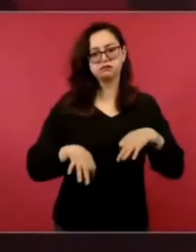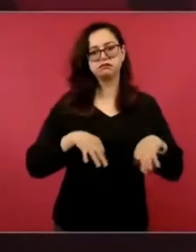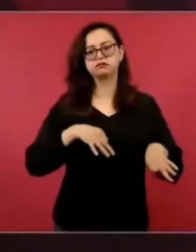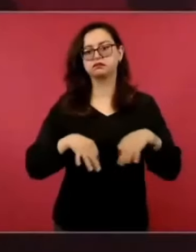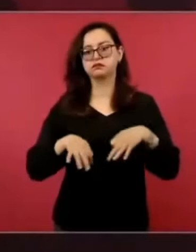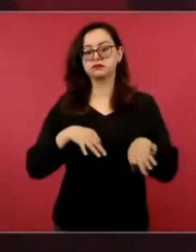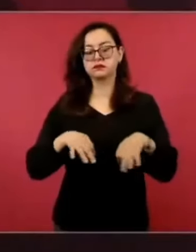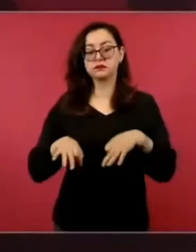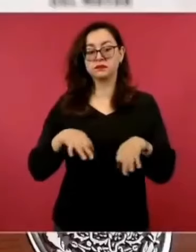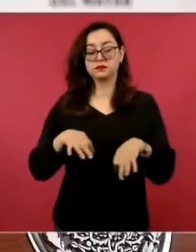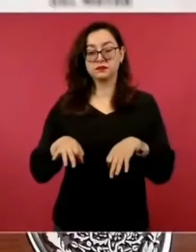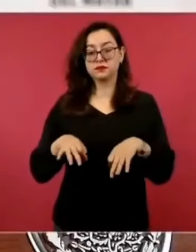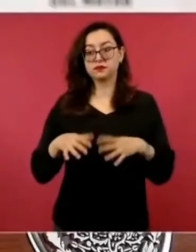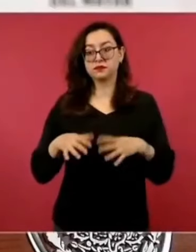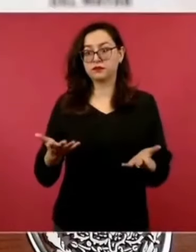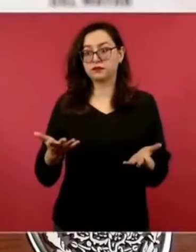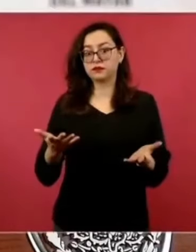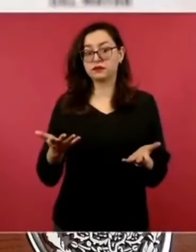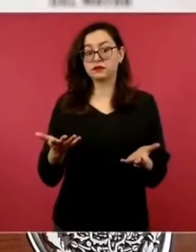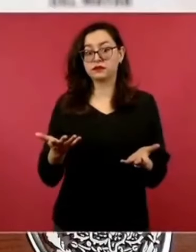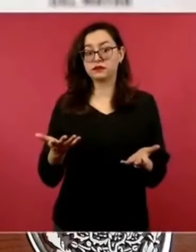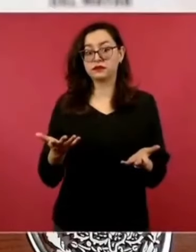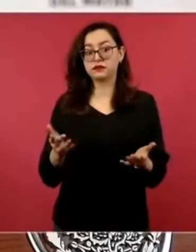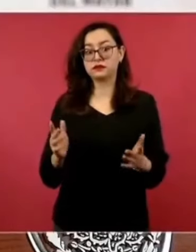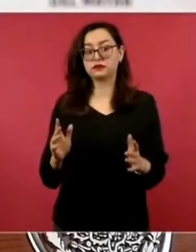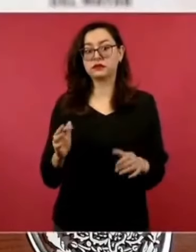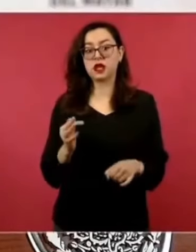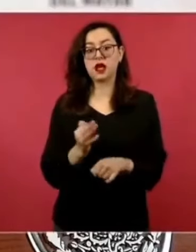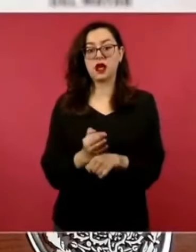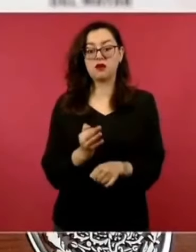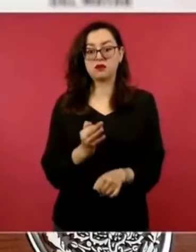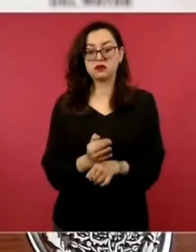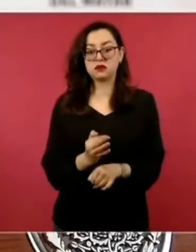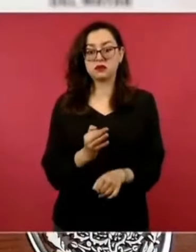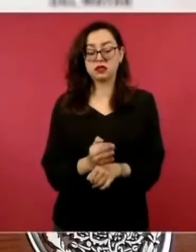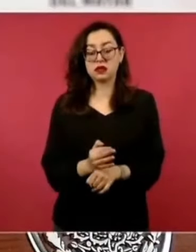ahora que hay esta inestabilidad